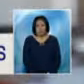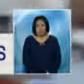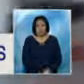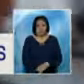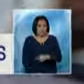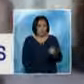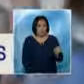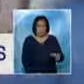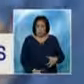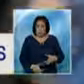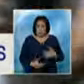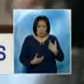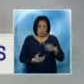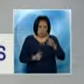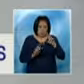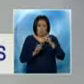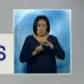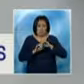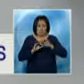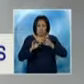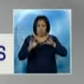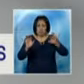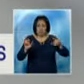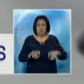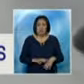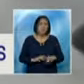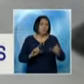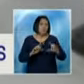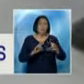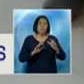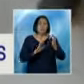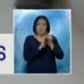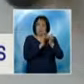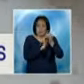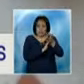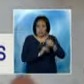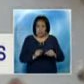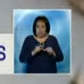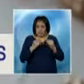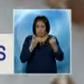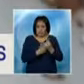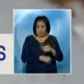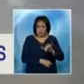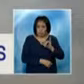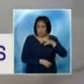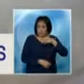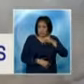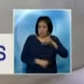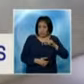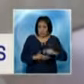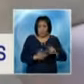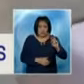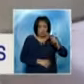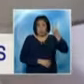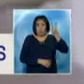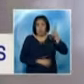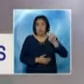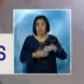Estas indignantes imágenes fueron difundidas en el propio canal de la agrupación yihadista, quienes por segunda vez atacan un centro